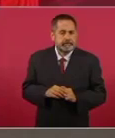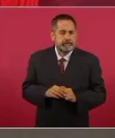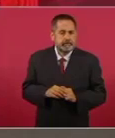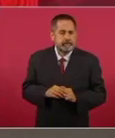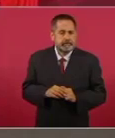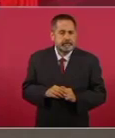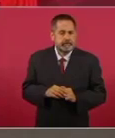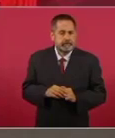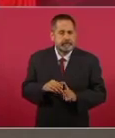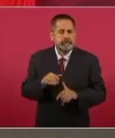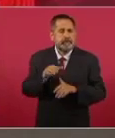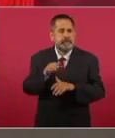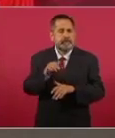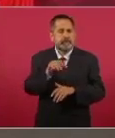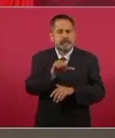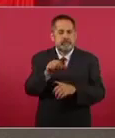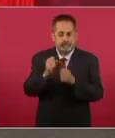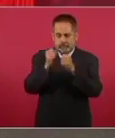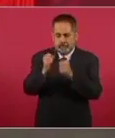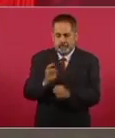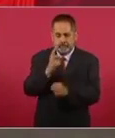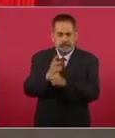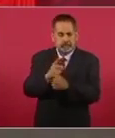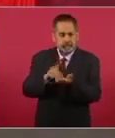seguridad que tiene que ver